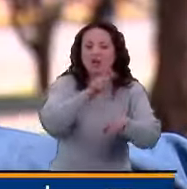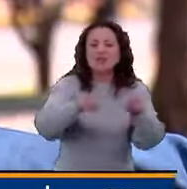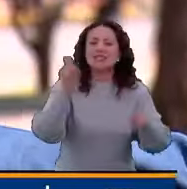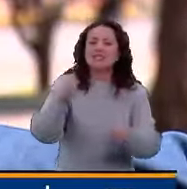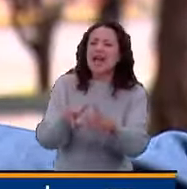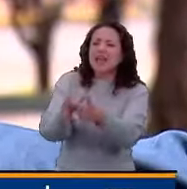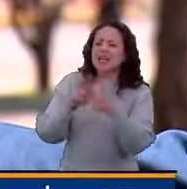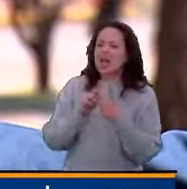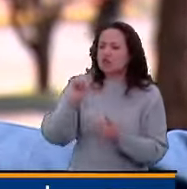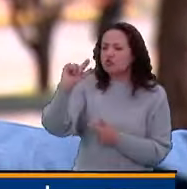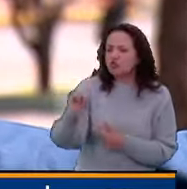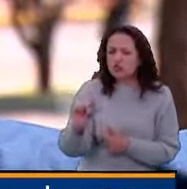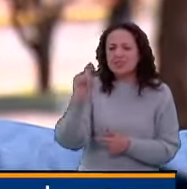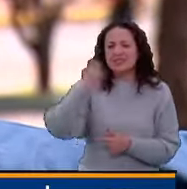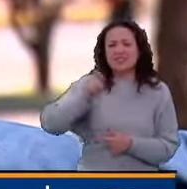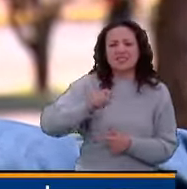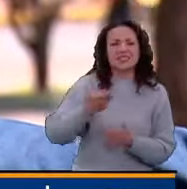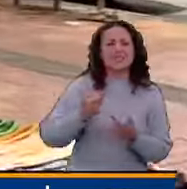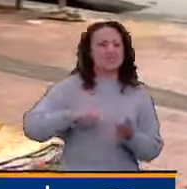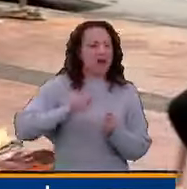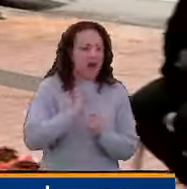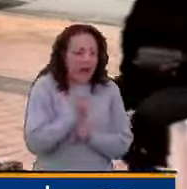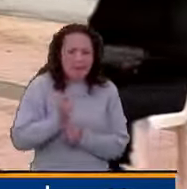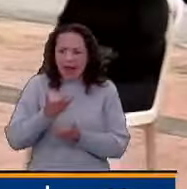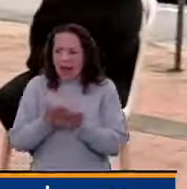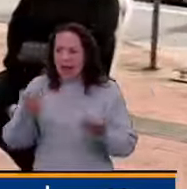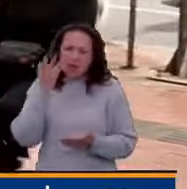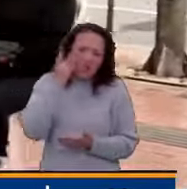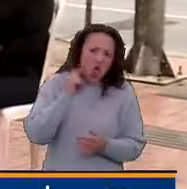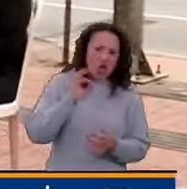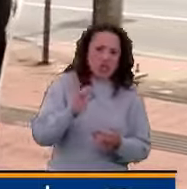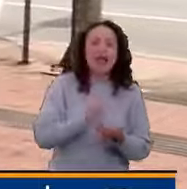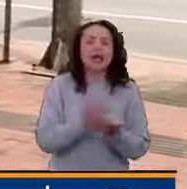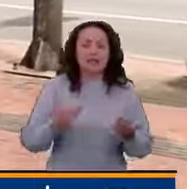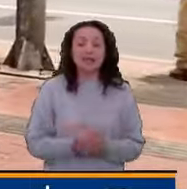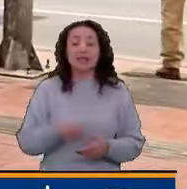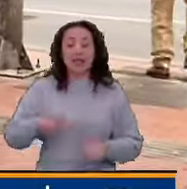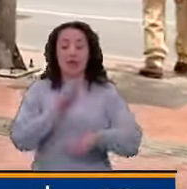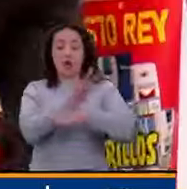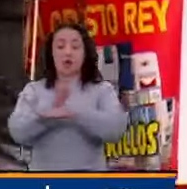de bajo monto que les ayuden a su liquidez del día a día. En la página